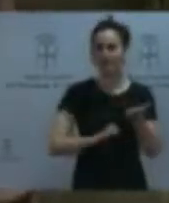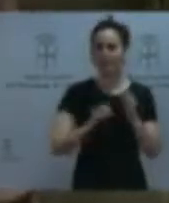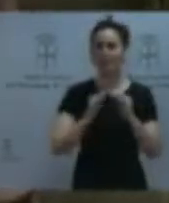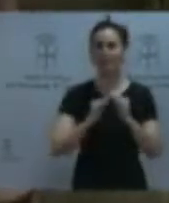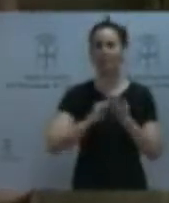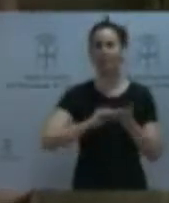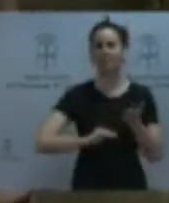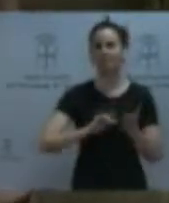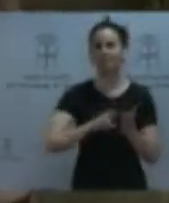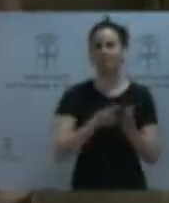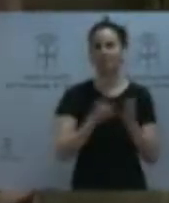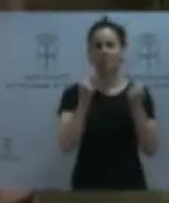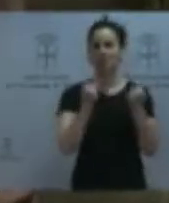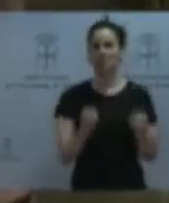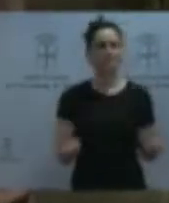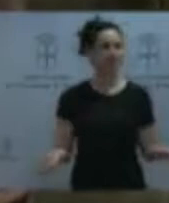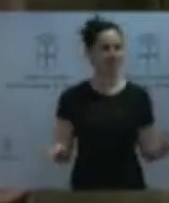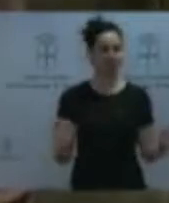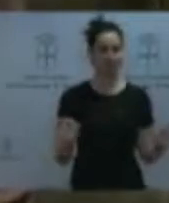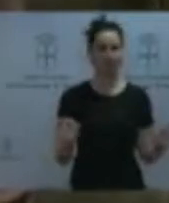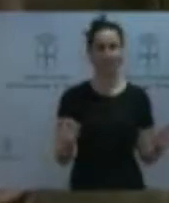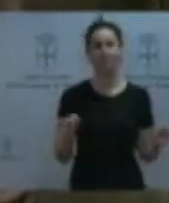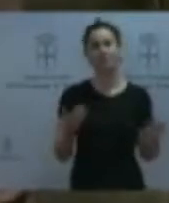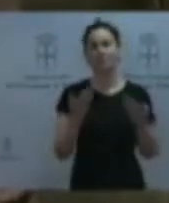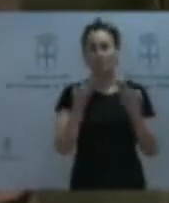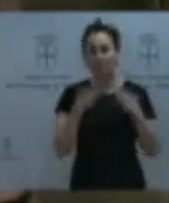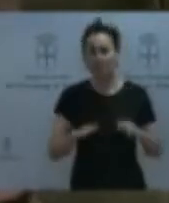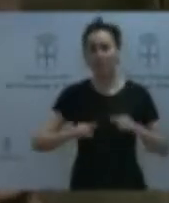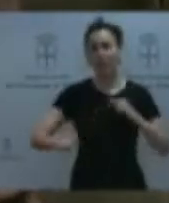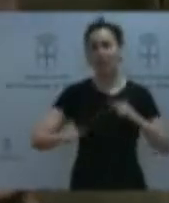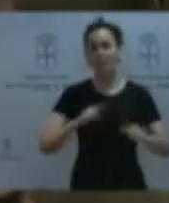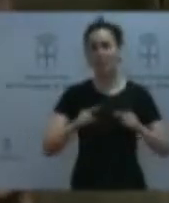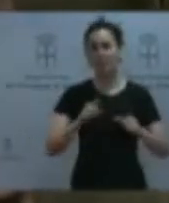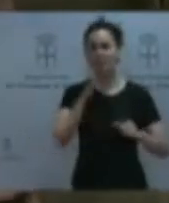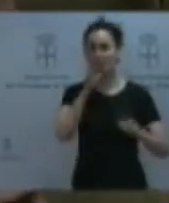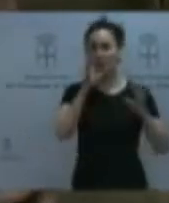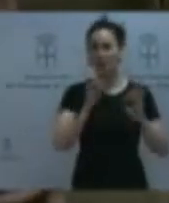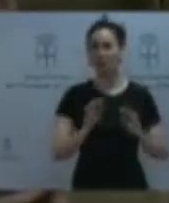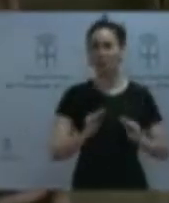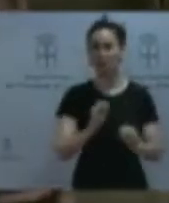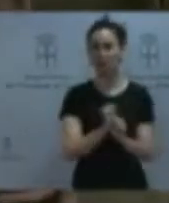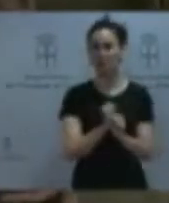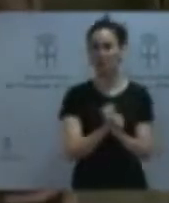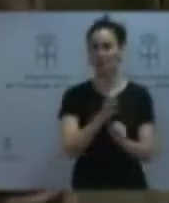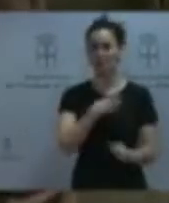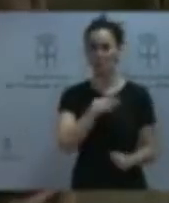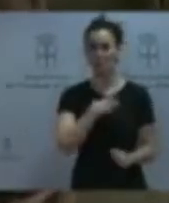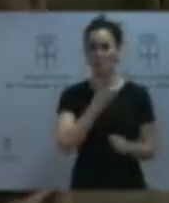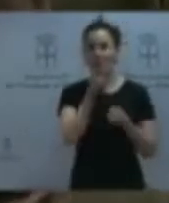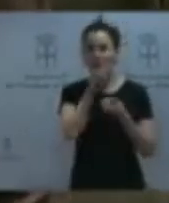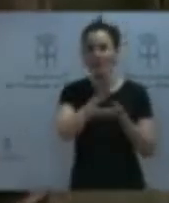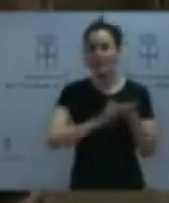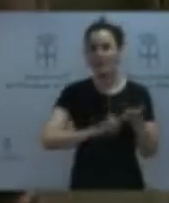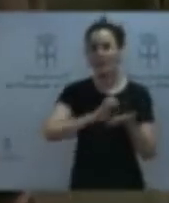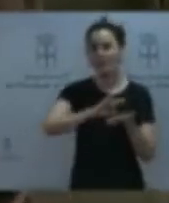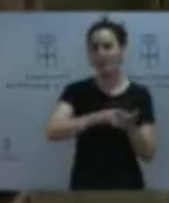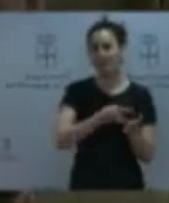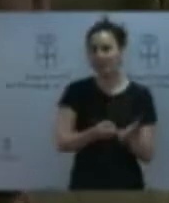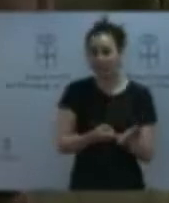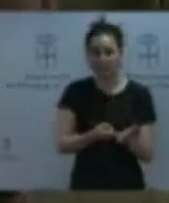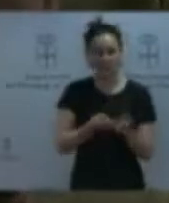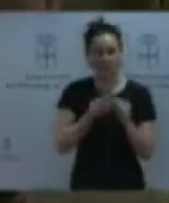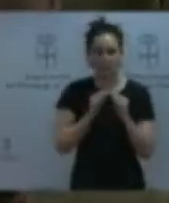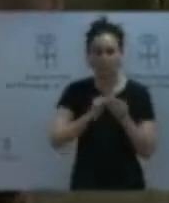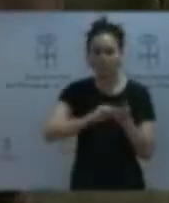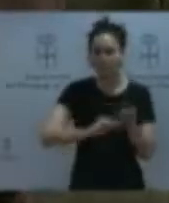de dirección, que no tiene las atribuciones laborales para hacer esos informes técnicos y que podrían estar incurriendo en un supuesto de usurpación de funciones